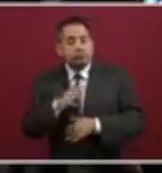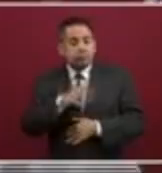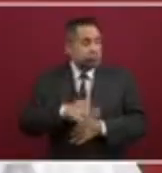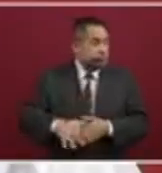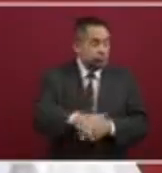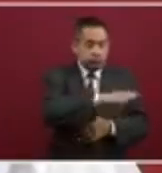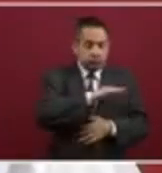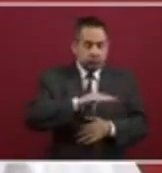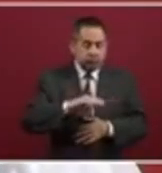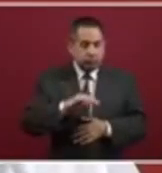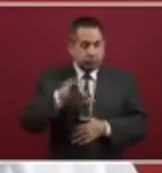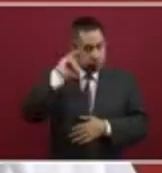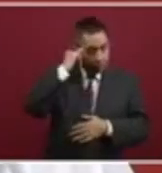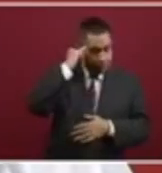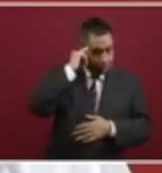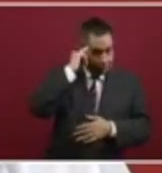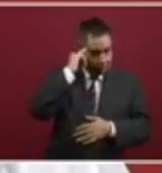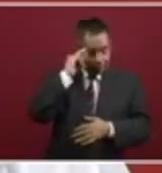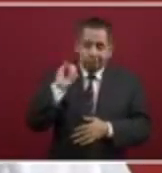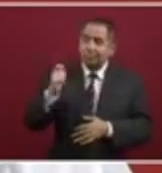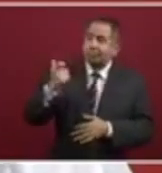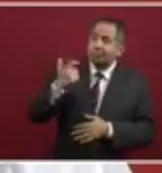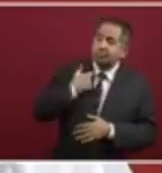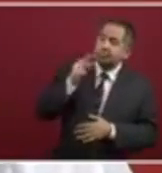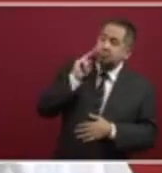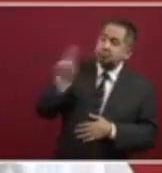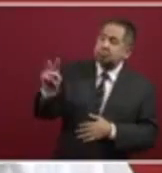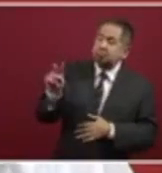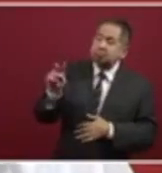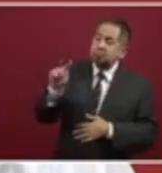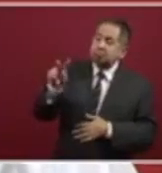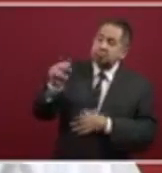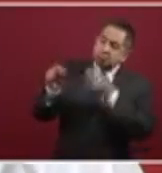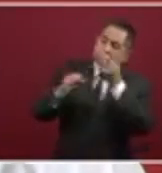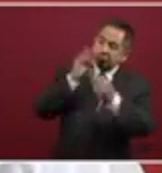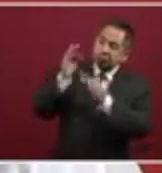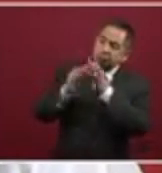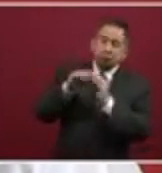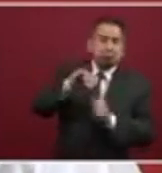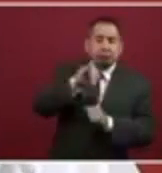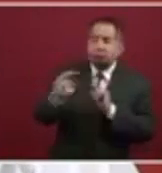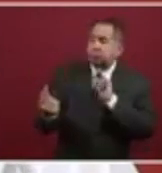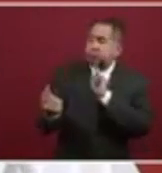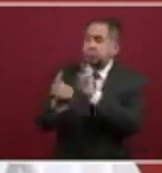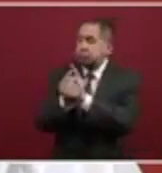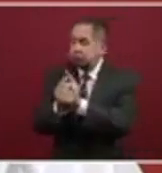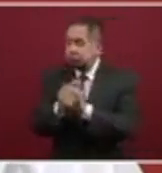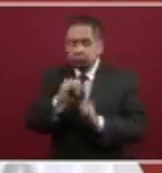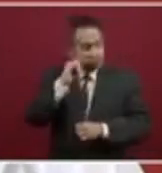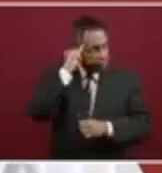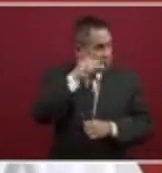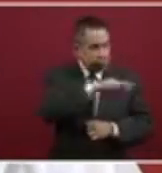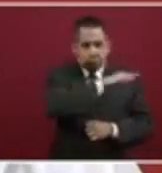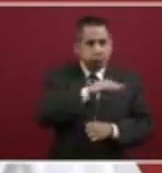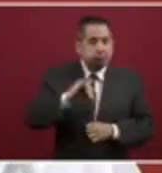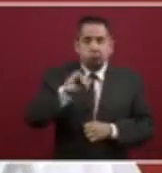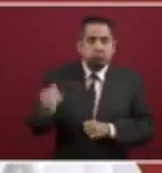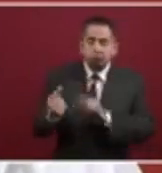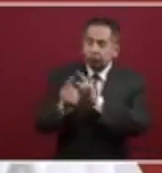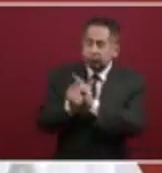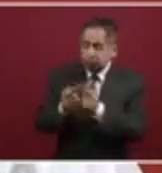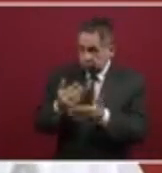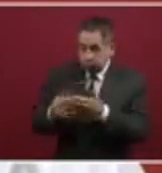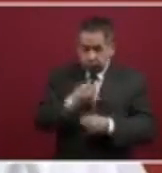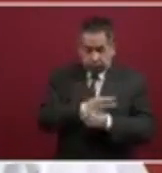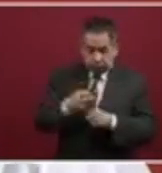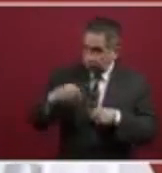nuestros gobernantes solo a través de los medios de comunicación. Esta invitación que nos ha hecho estar cerca de